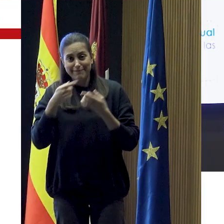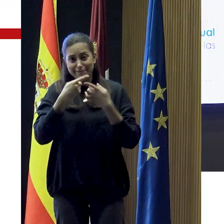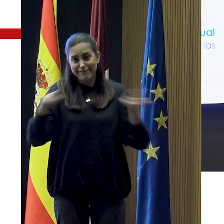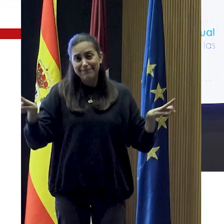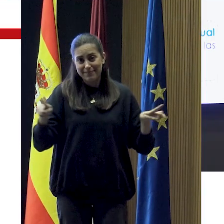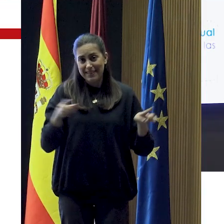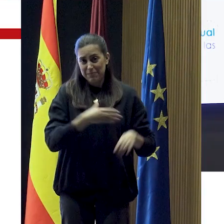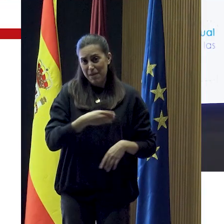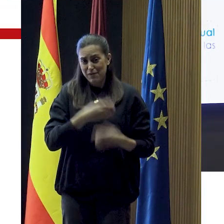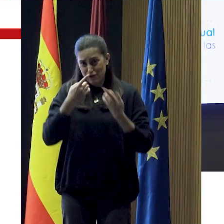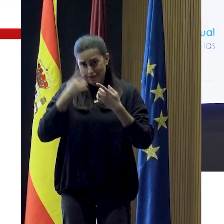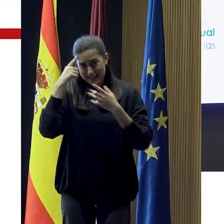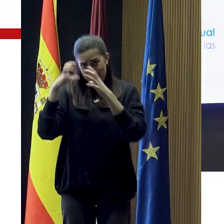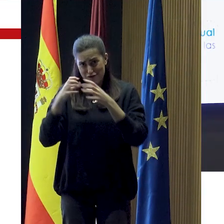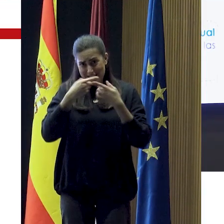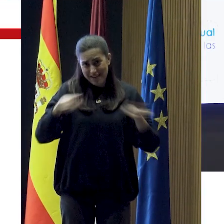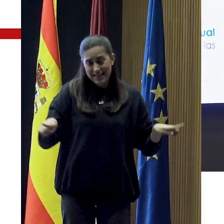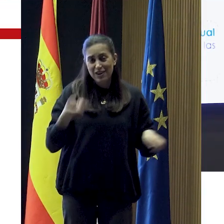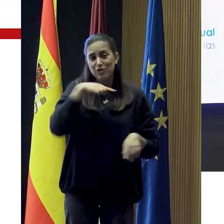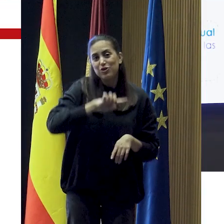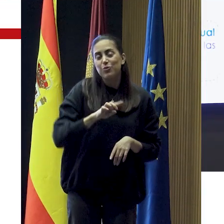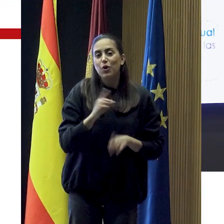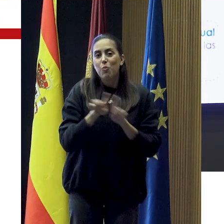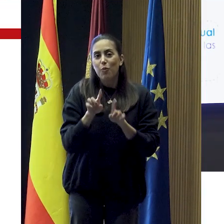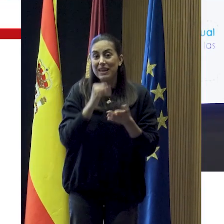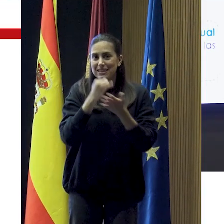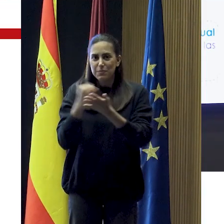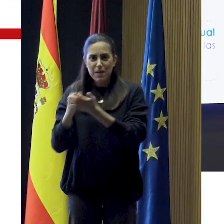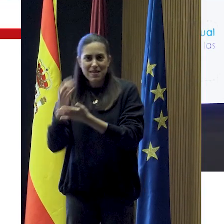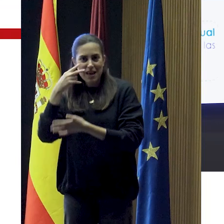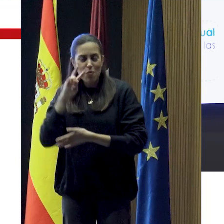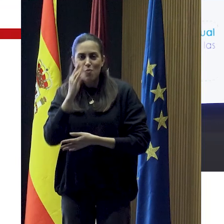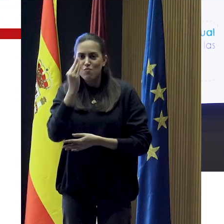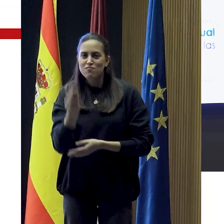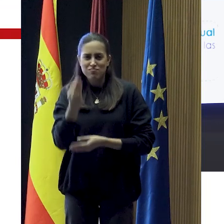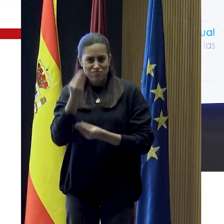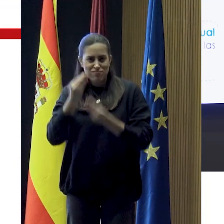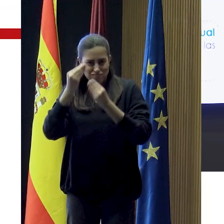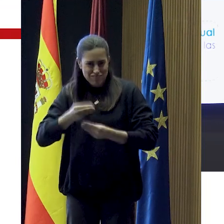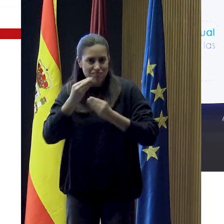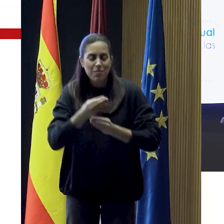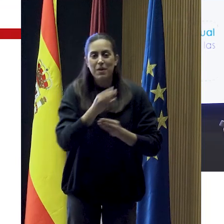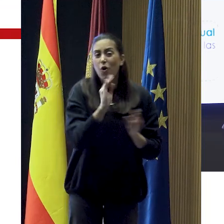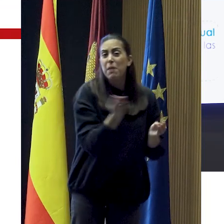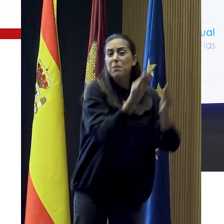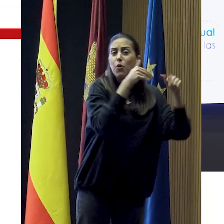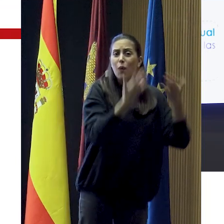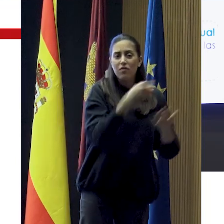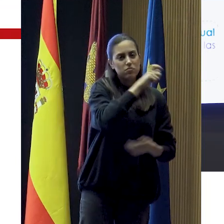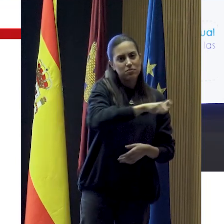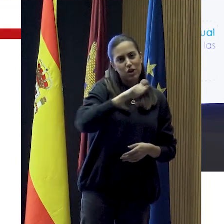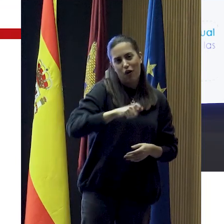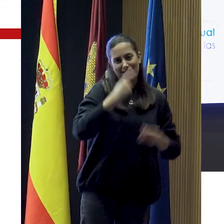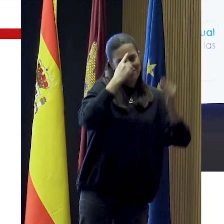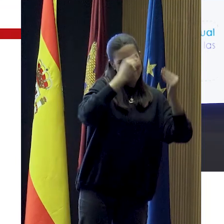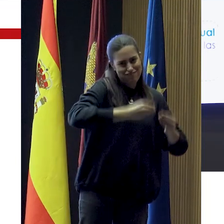mamíferos. Esto quiere decir que aunque tengamos buenos modelos experimentales, pues el mejor modelo experimental sigue siendo el humano. Y, bueno,